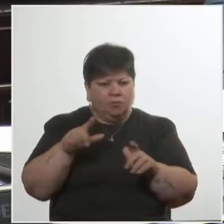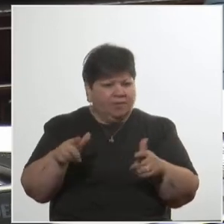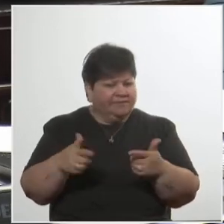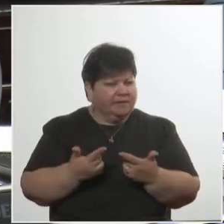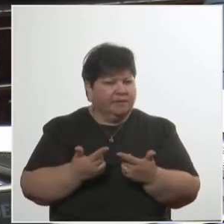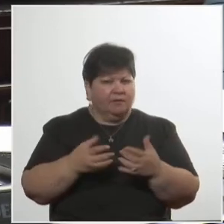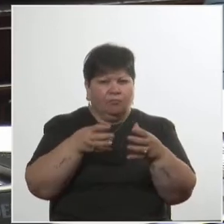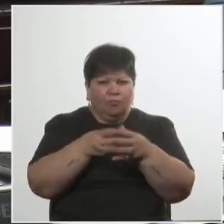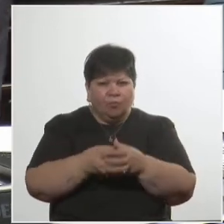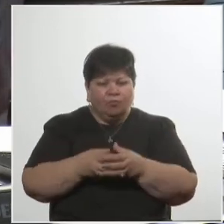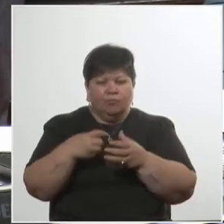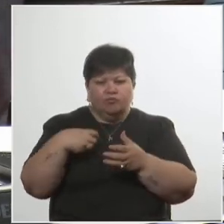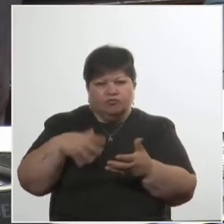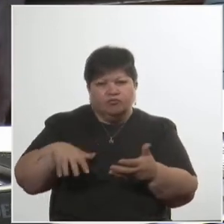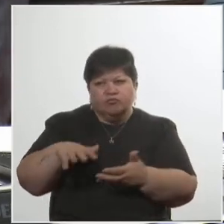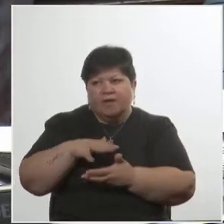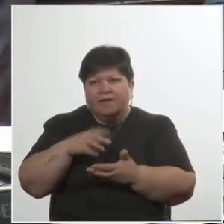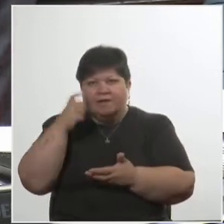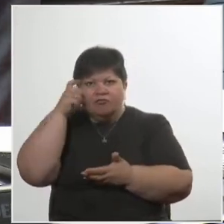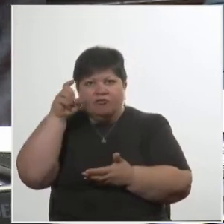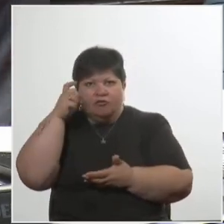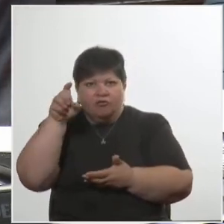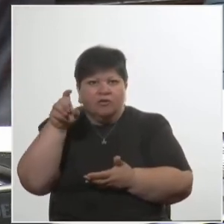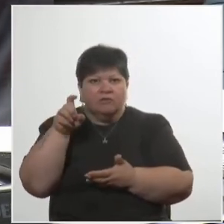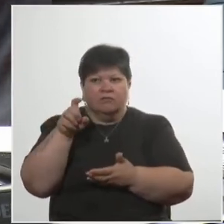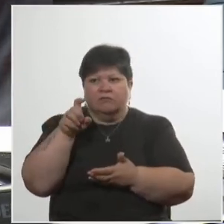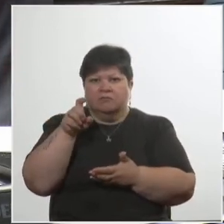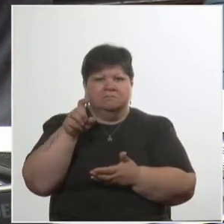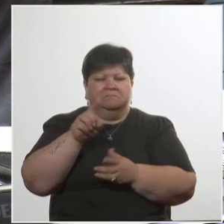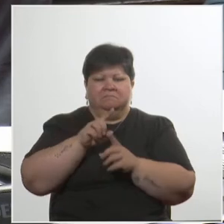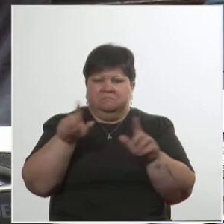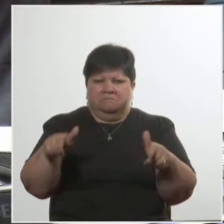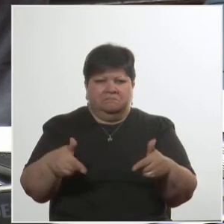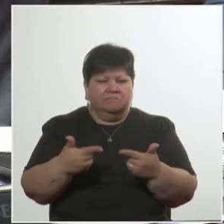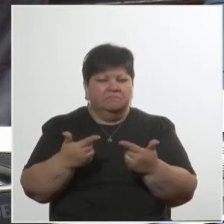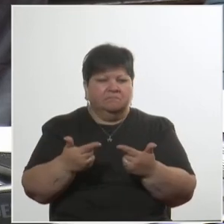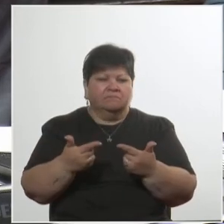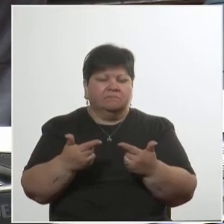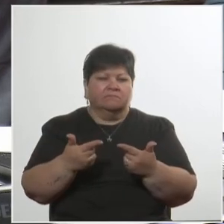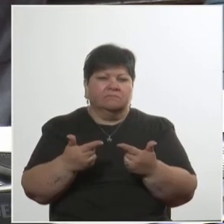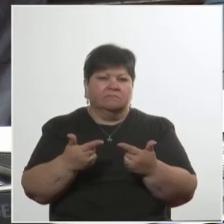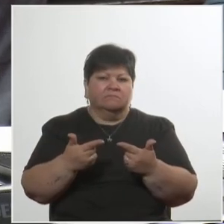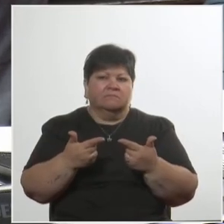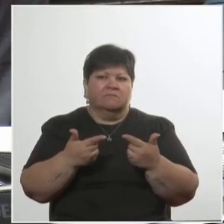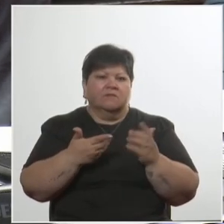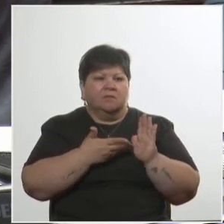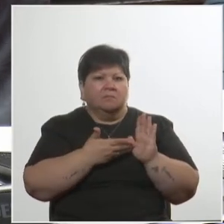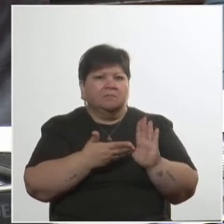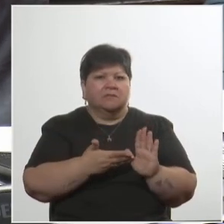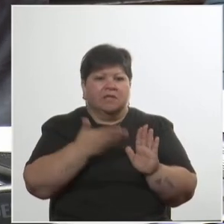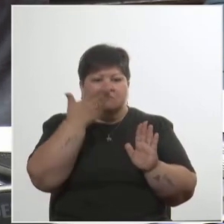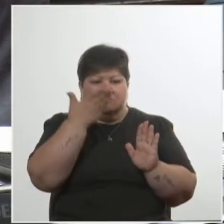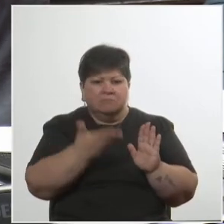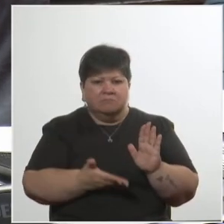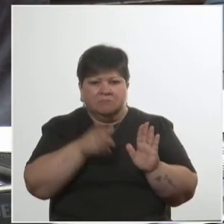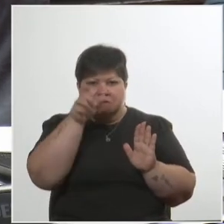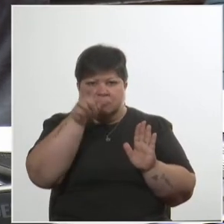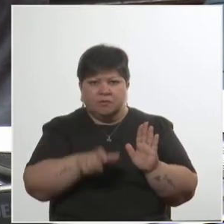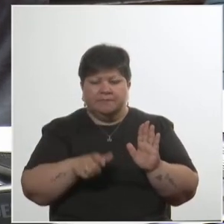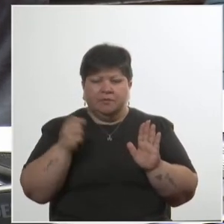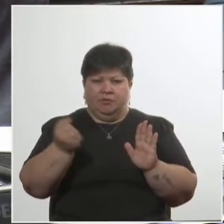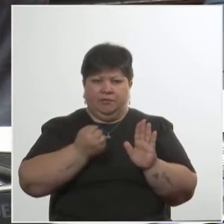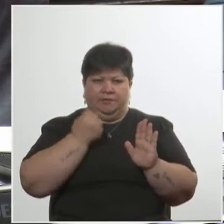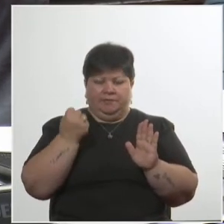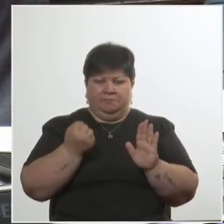no tenían ningún sesgo ideológico que los hubiera presentado como figuras de notoriedad